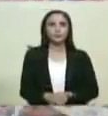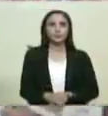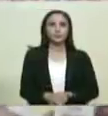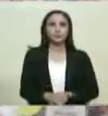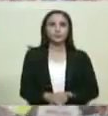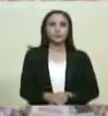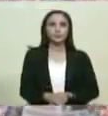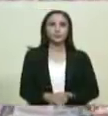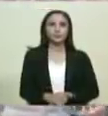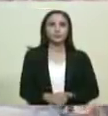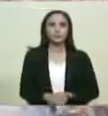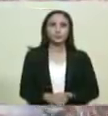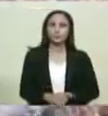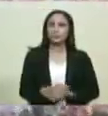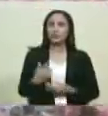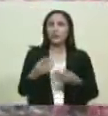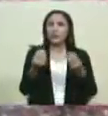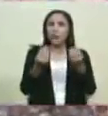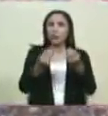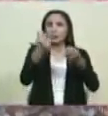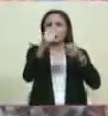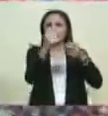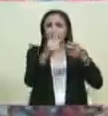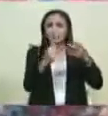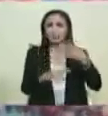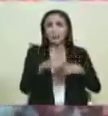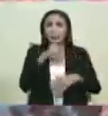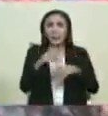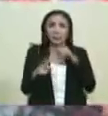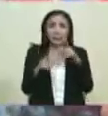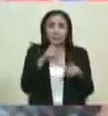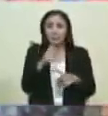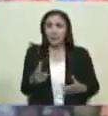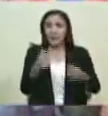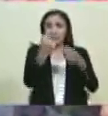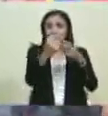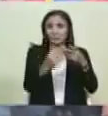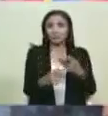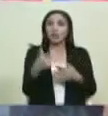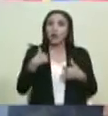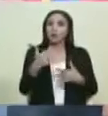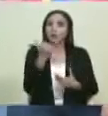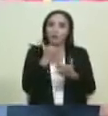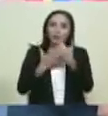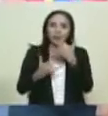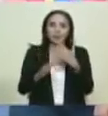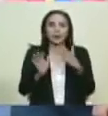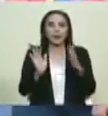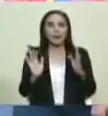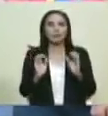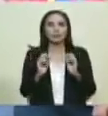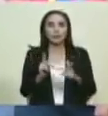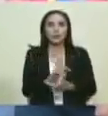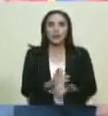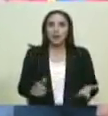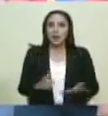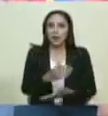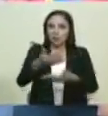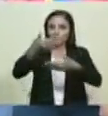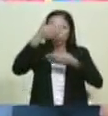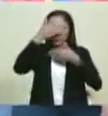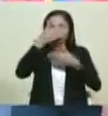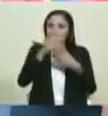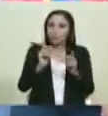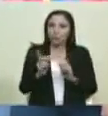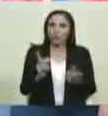hay muchas cosas que están mal y hay que ratificarla no podemos taparnos los ojos y